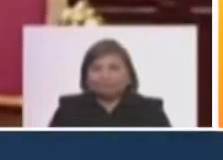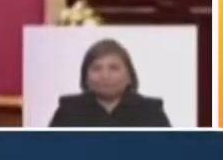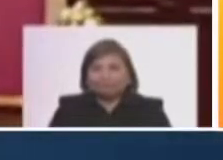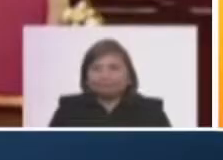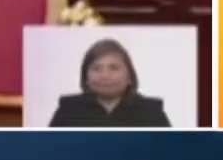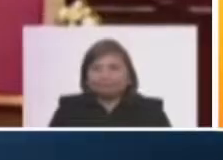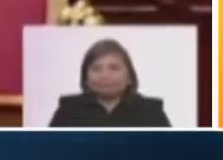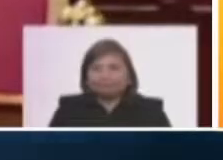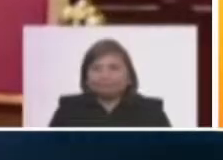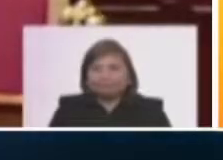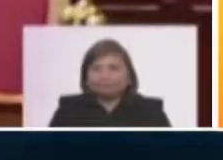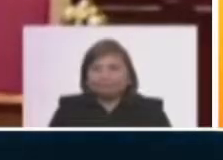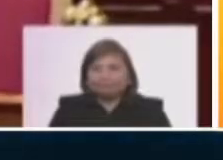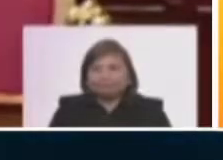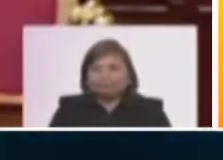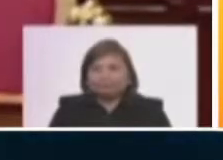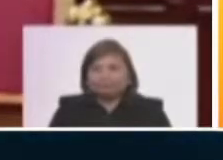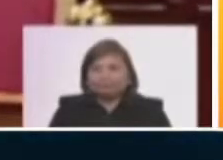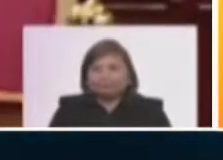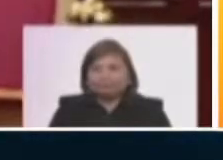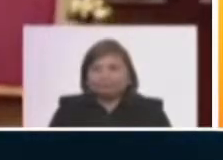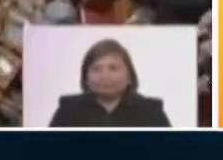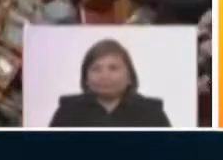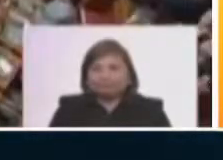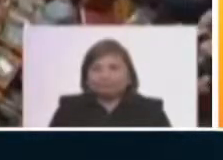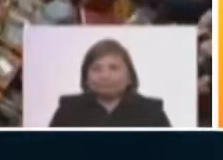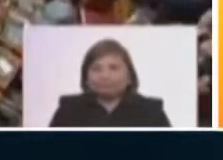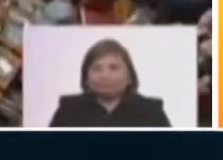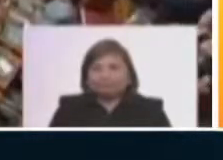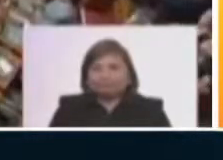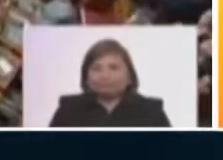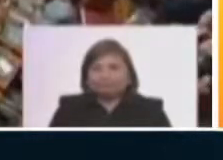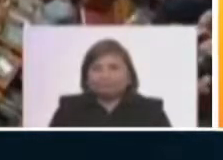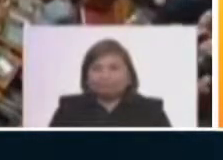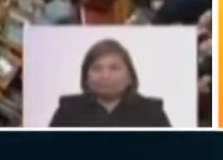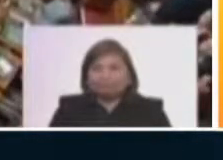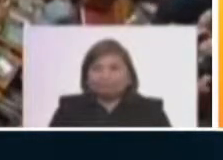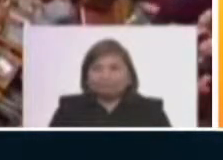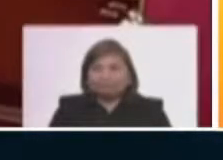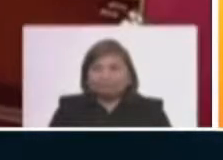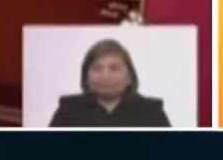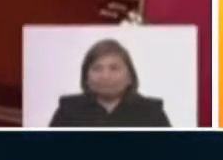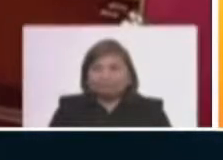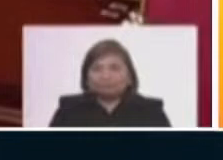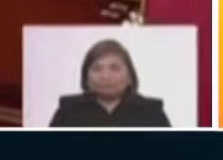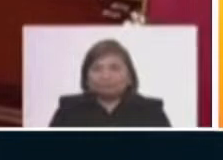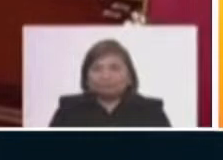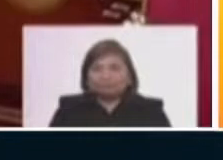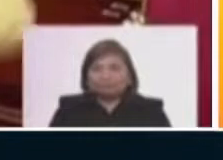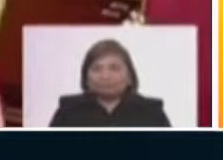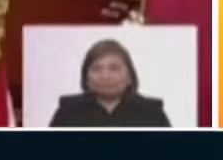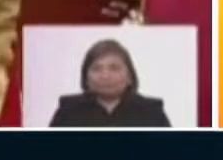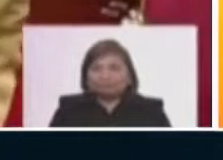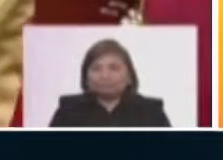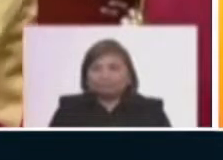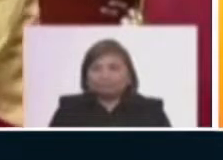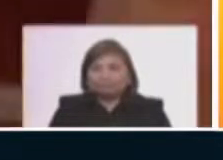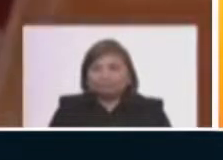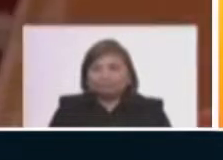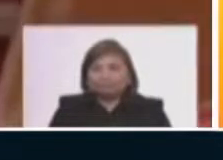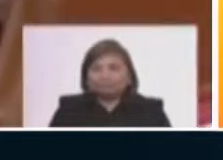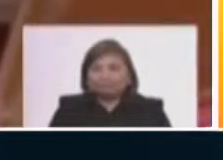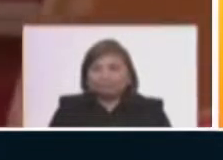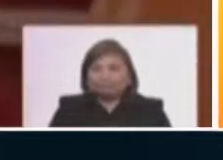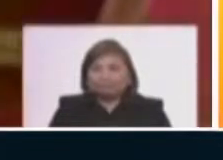reelección de los congresistas, con lo cual pues, uno pasa a tener una clase política sin experiencia. Creo también que